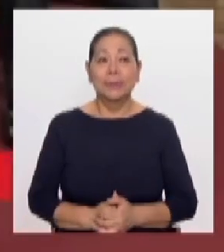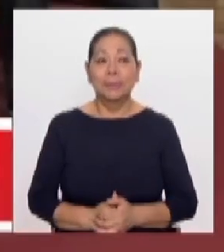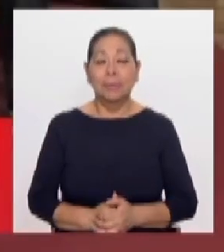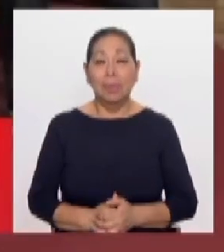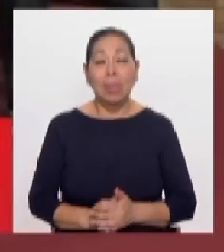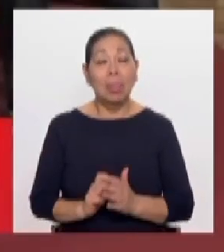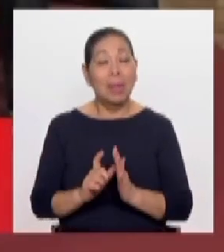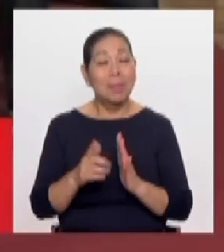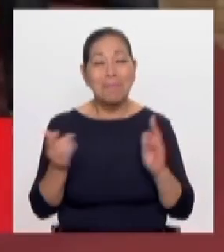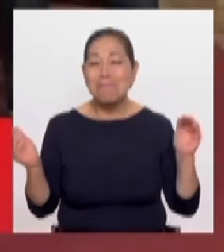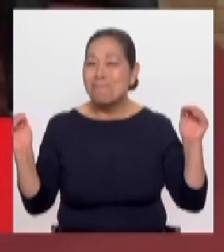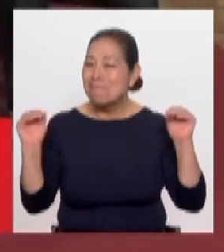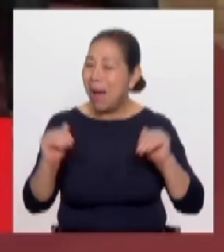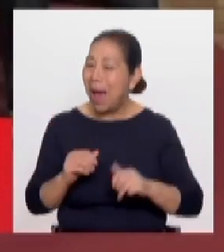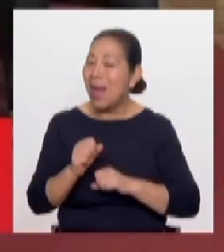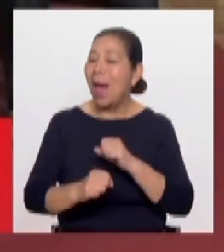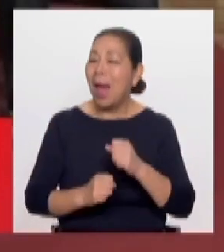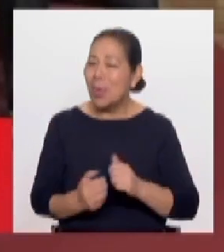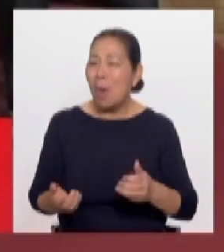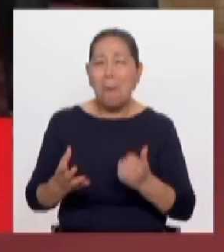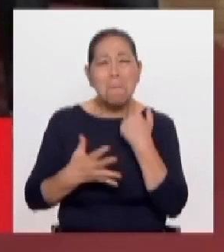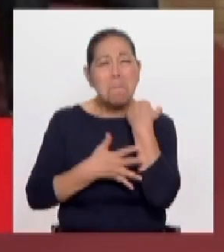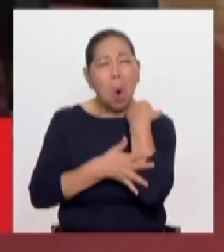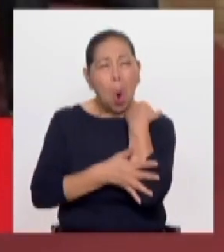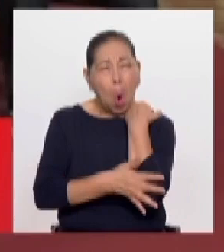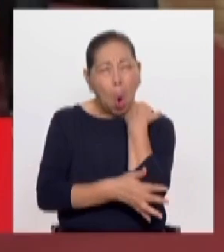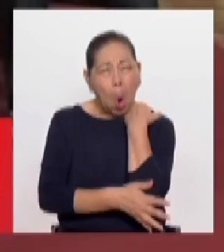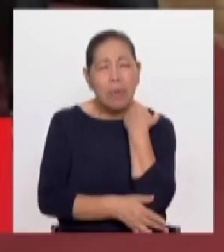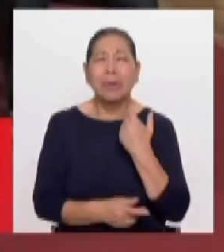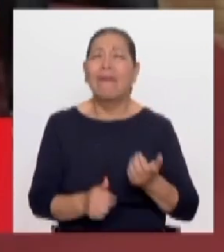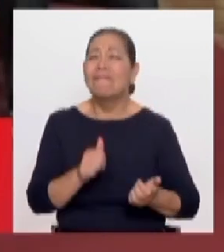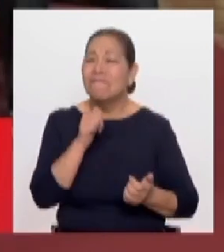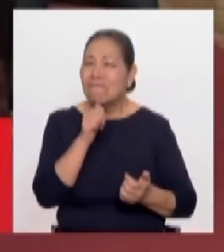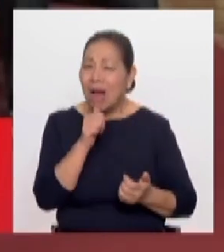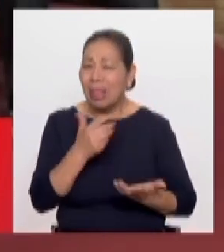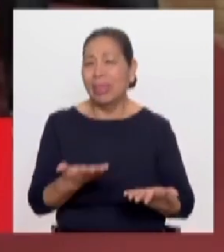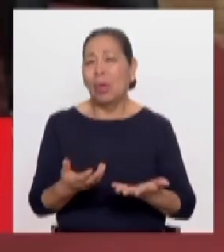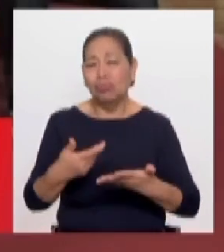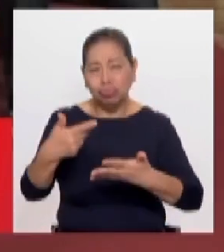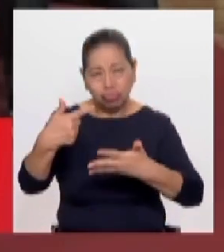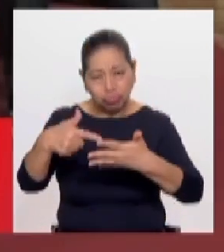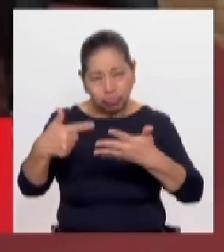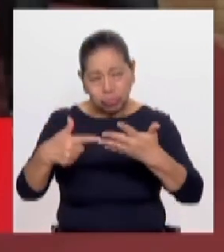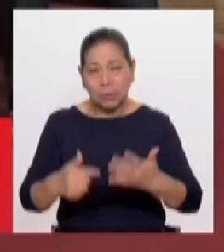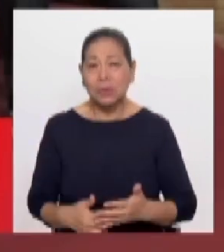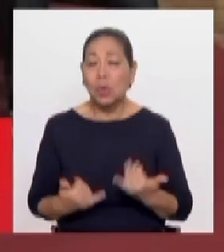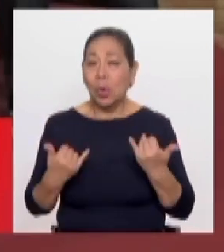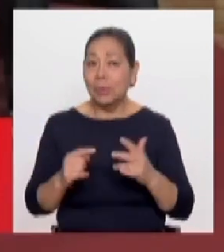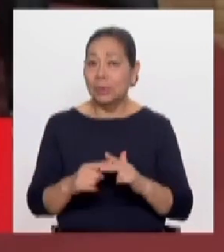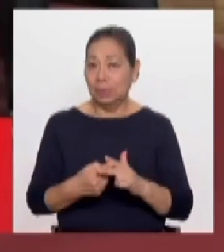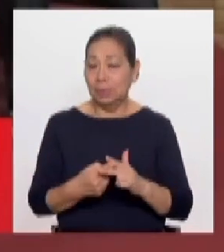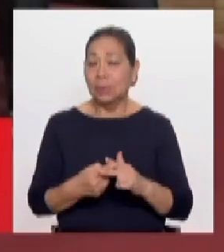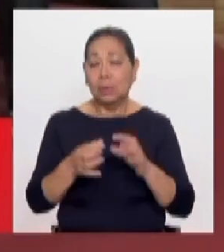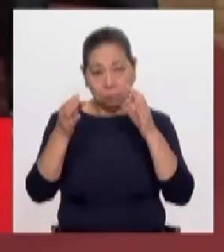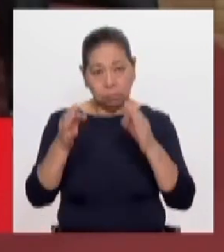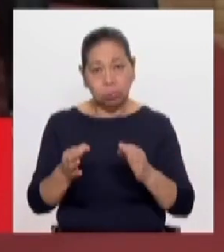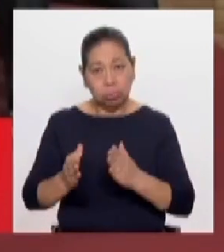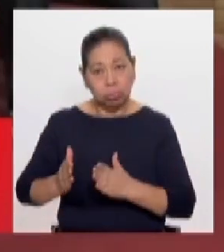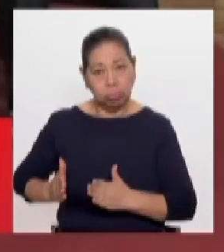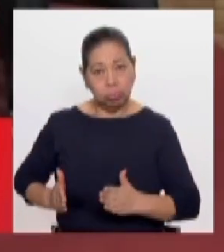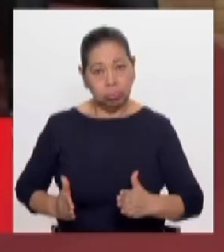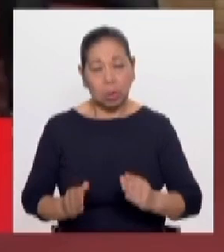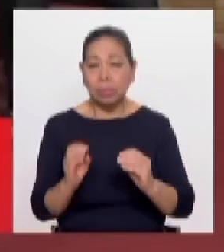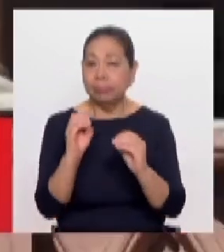Después de décadas de fracasos, empobrecimiento, decadencia y anomia, hoy comenzamos formalmente el camino